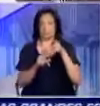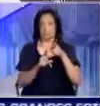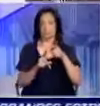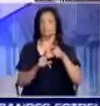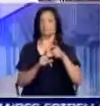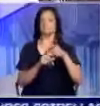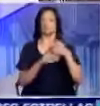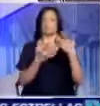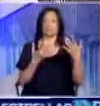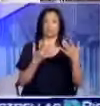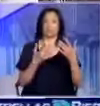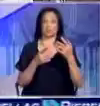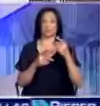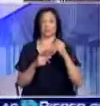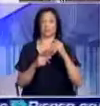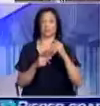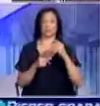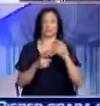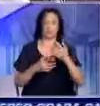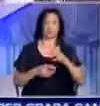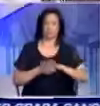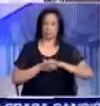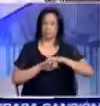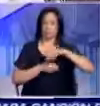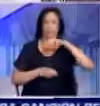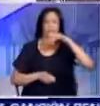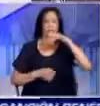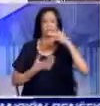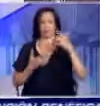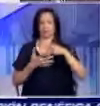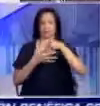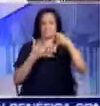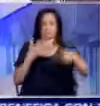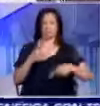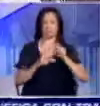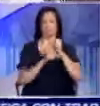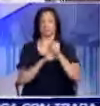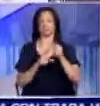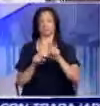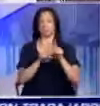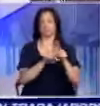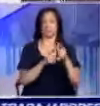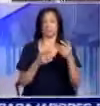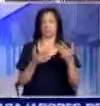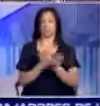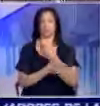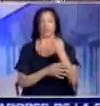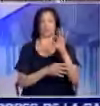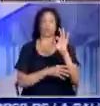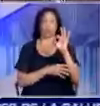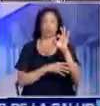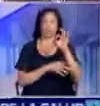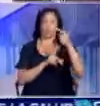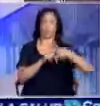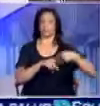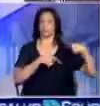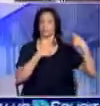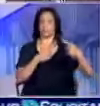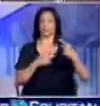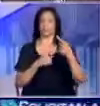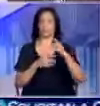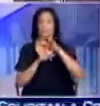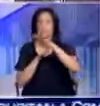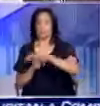más el aburrimiento que tenemos más toda la situación que tenemos en los 9 meses más la presión de